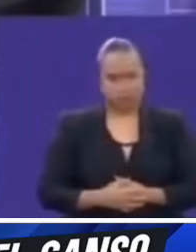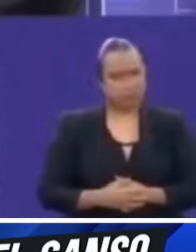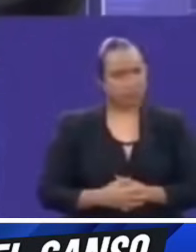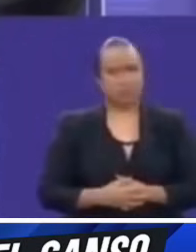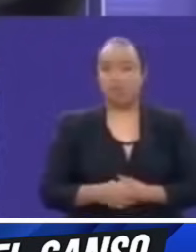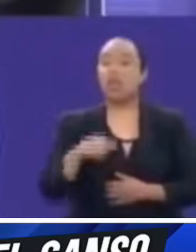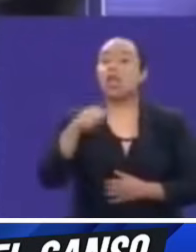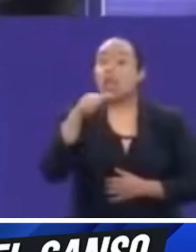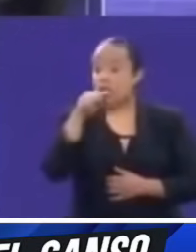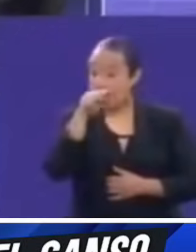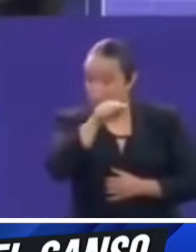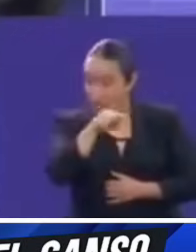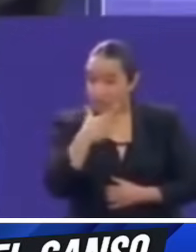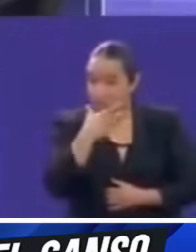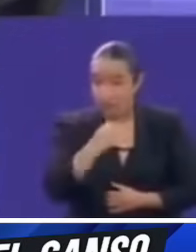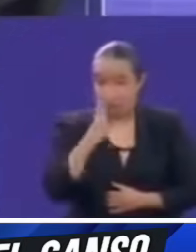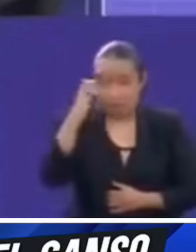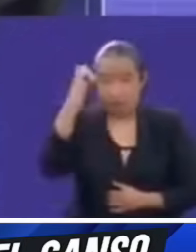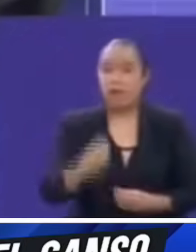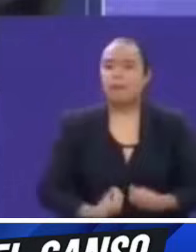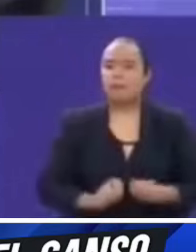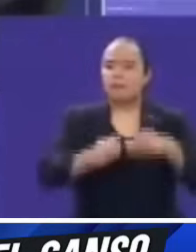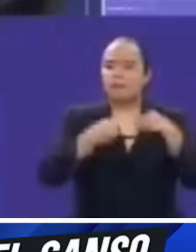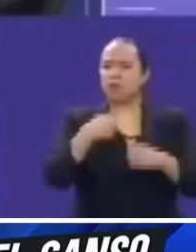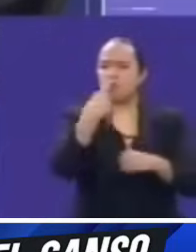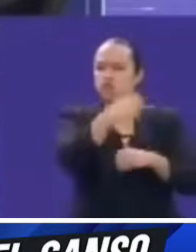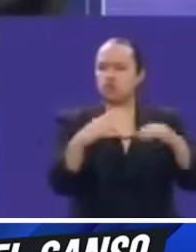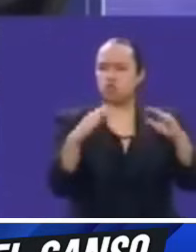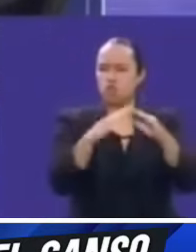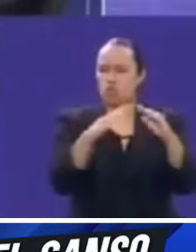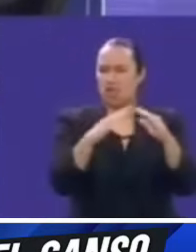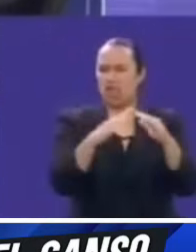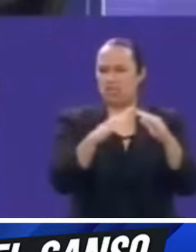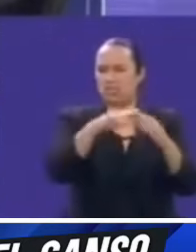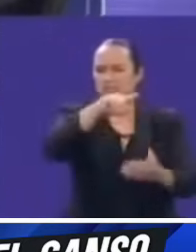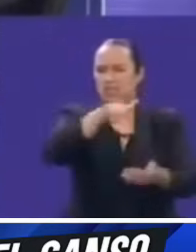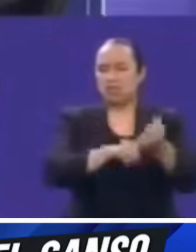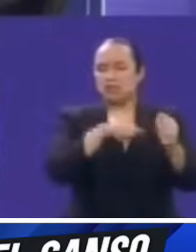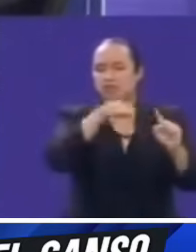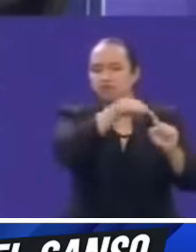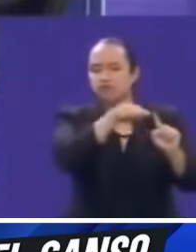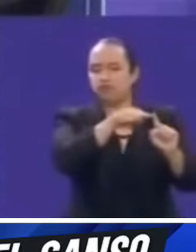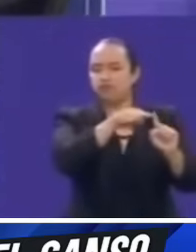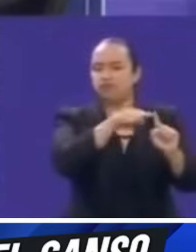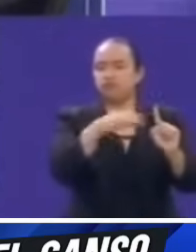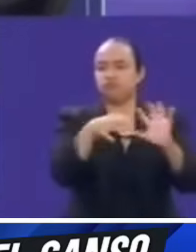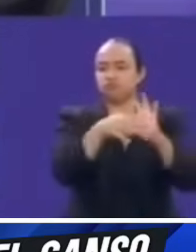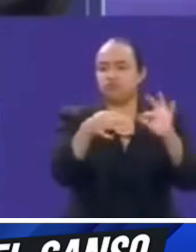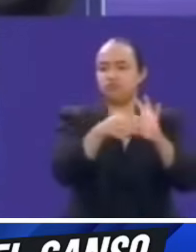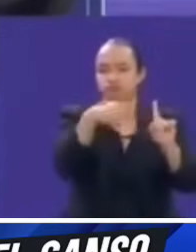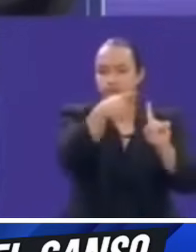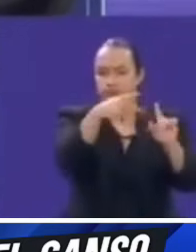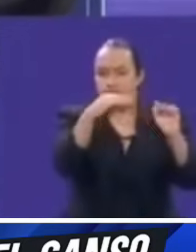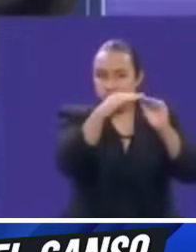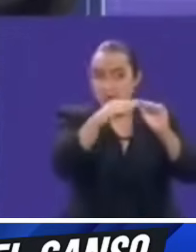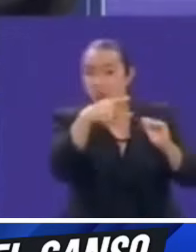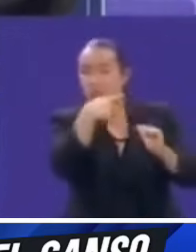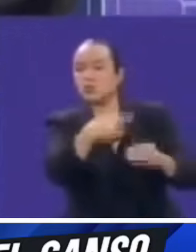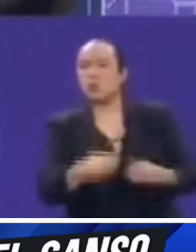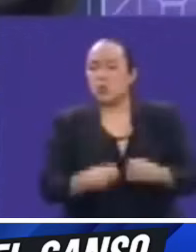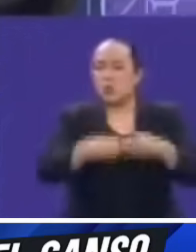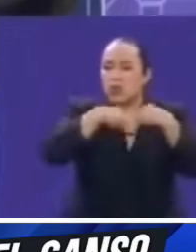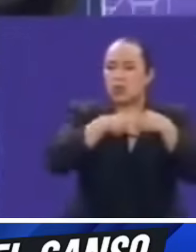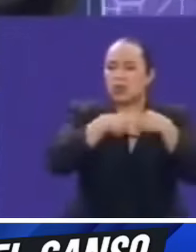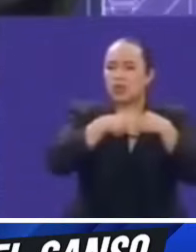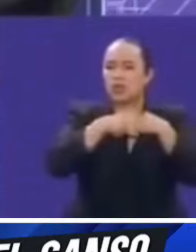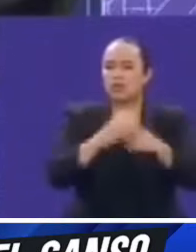él vive al menos es su domicilio con el que se declara como como su domicilio él